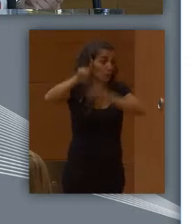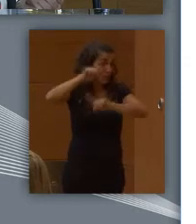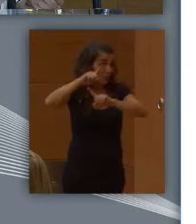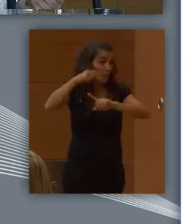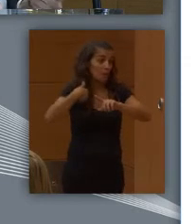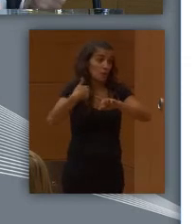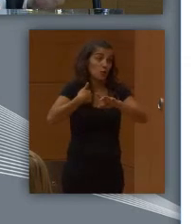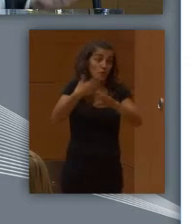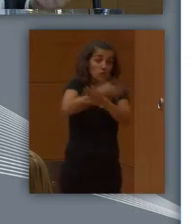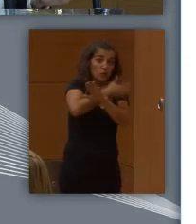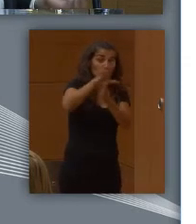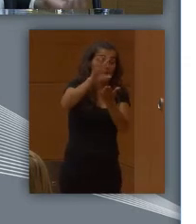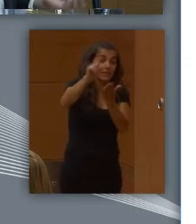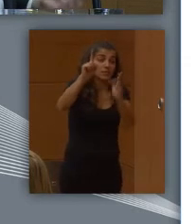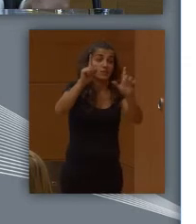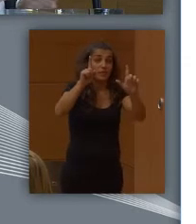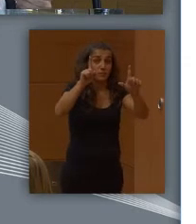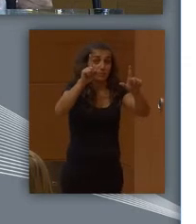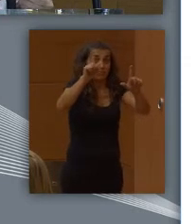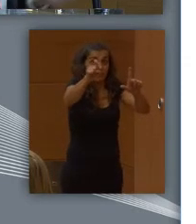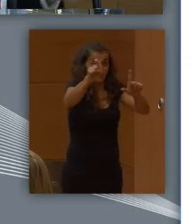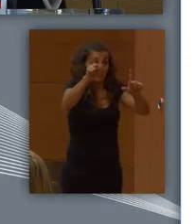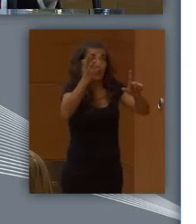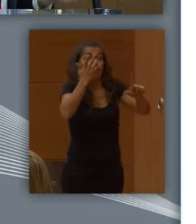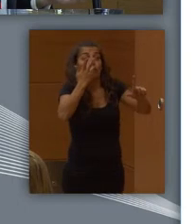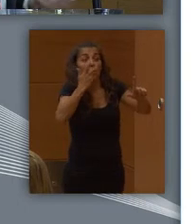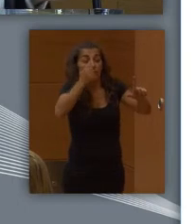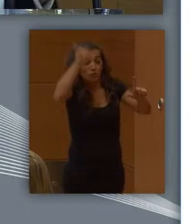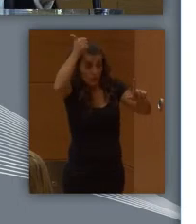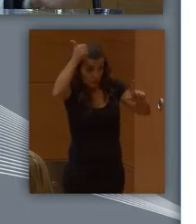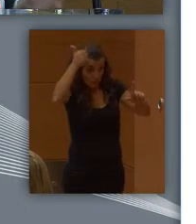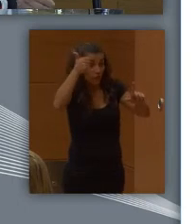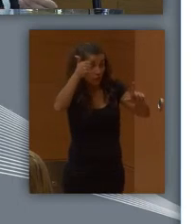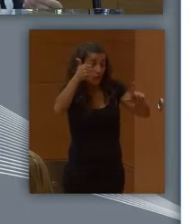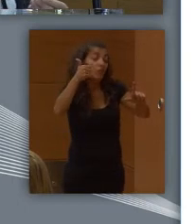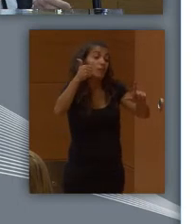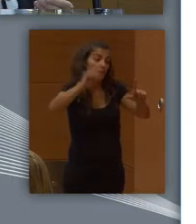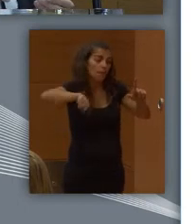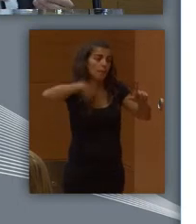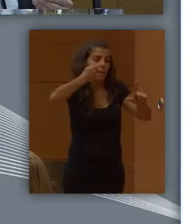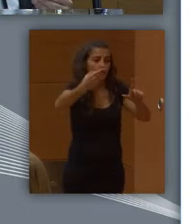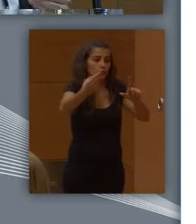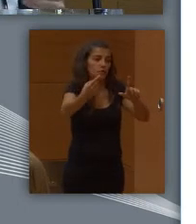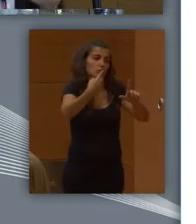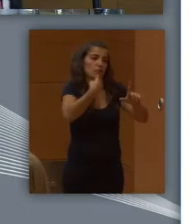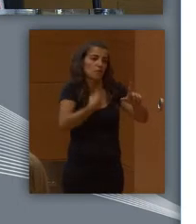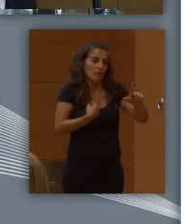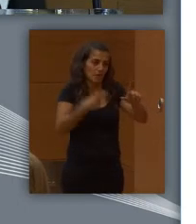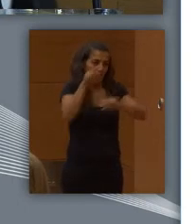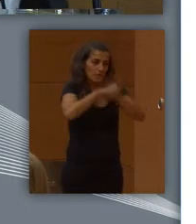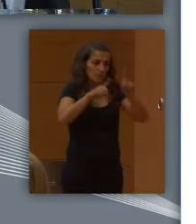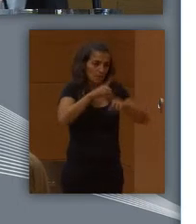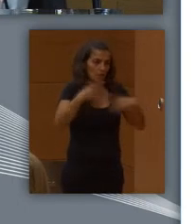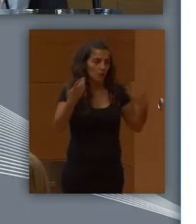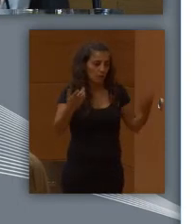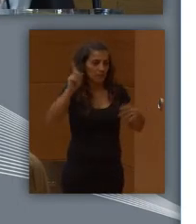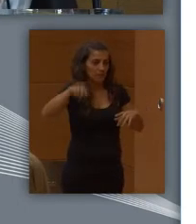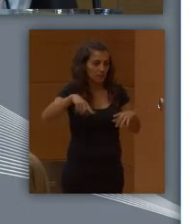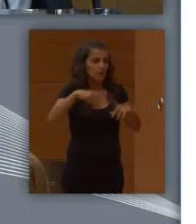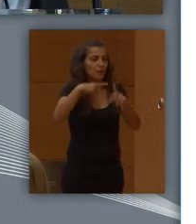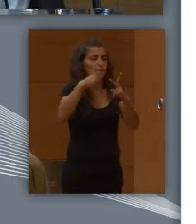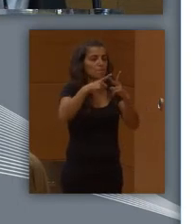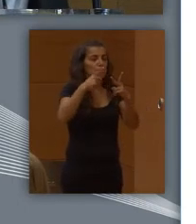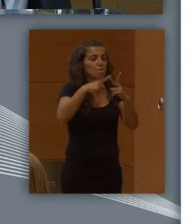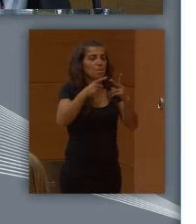va a salir a no ser que tuviera un itinerario de larga distancia que afectara a ambos núcleos. Los niveles de